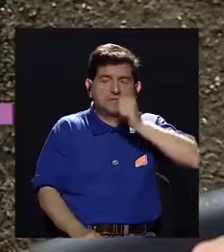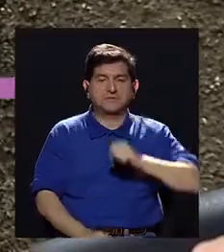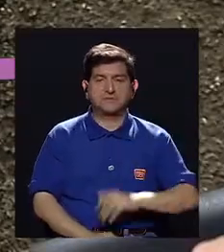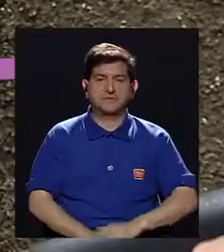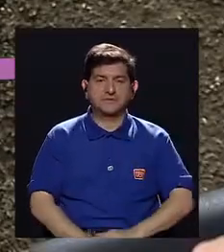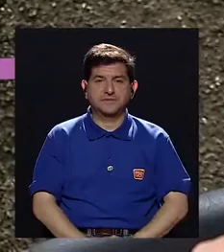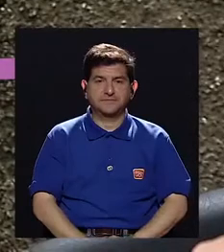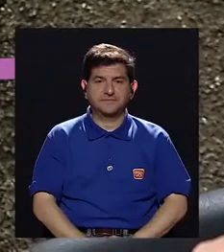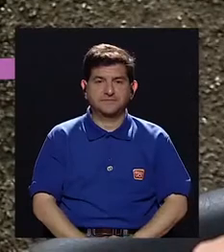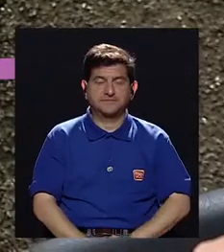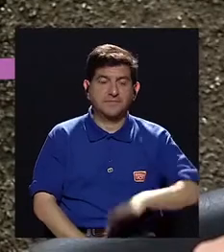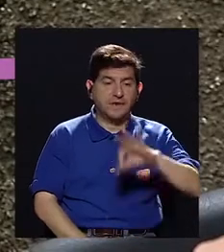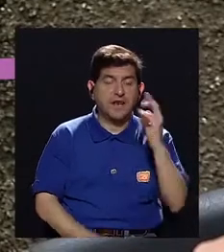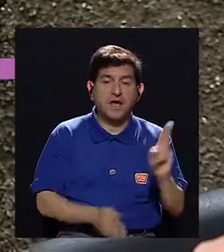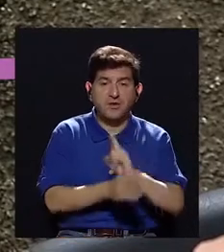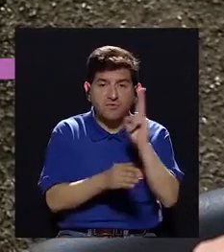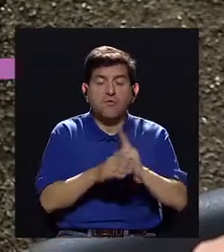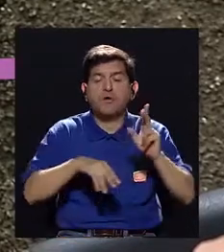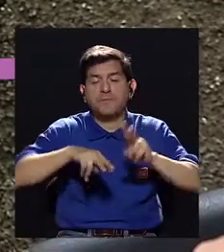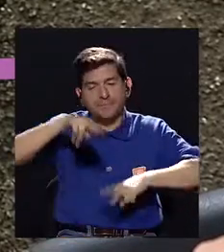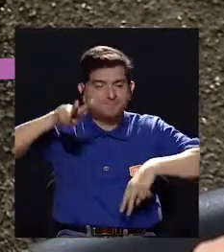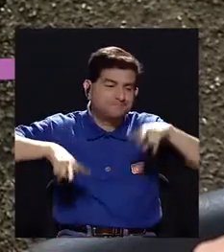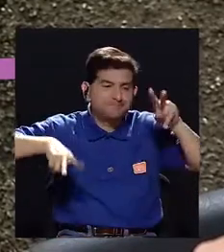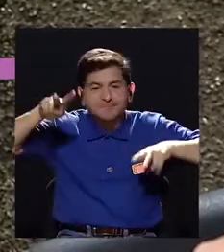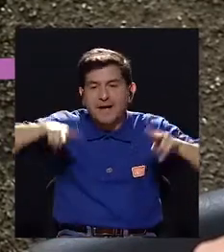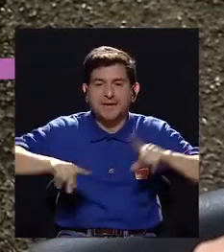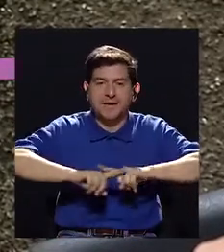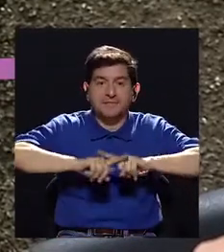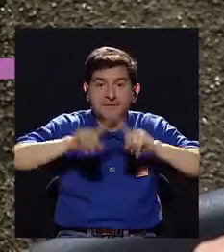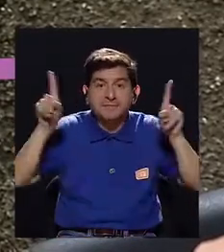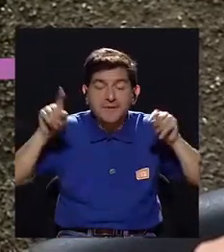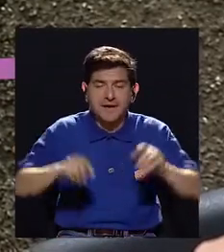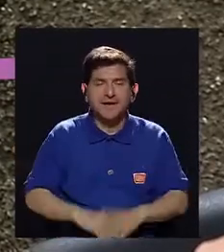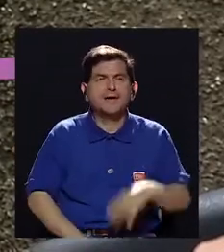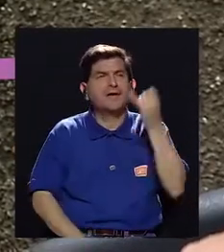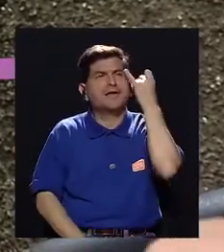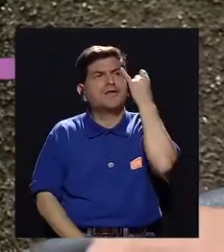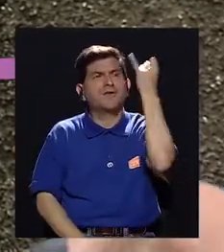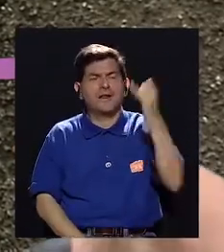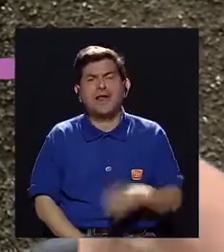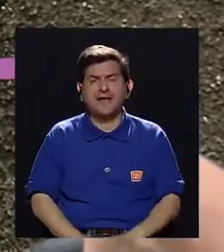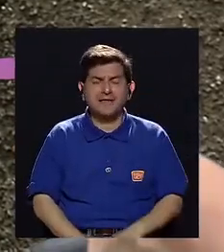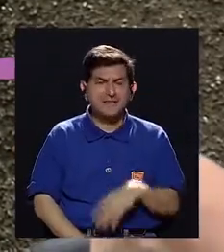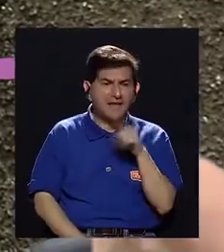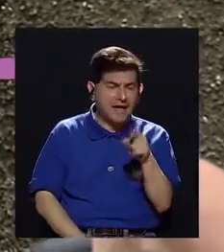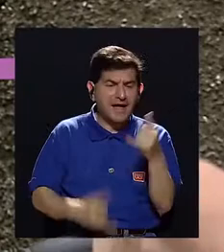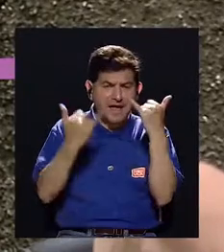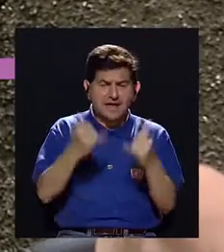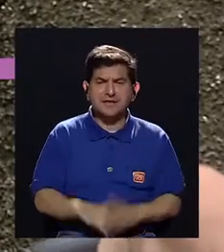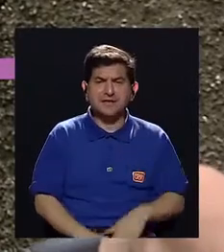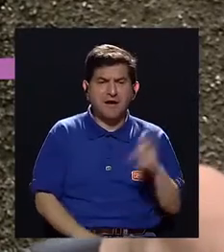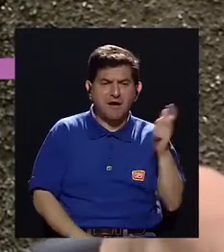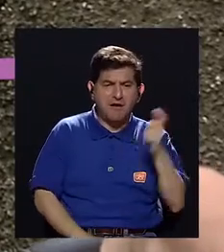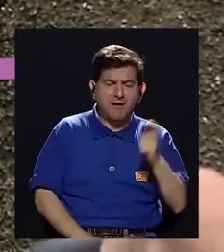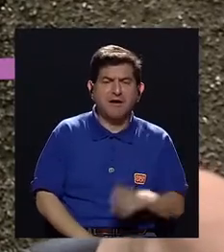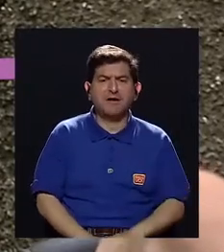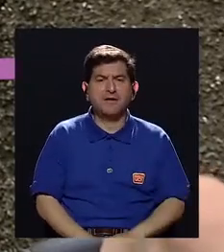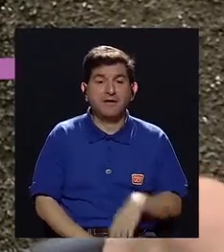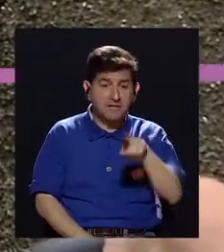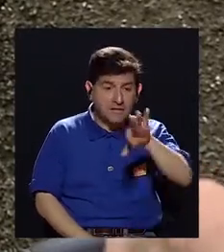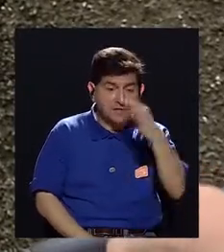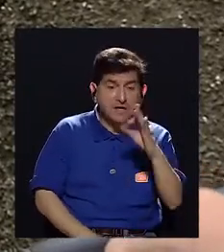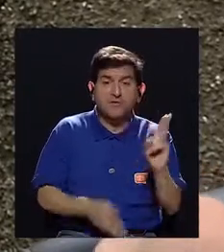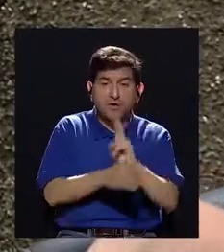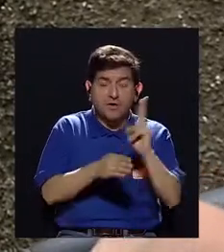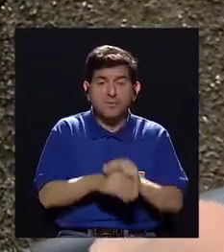¿Okay? La forma de uso también varía, pero la idea es que el aerosol, una vez agitado, se ponga de esta